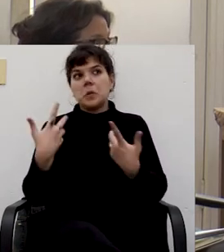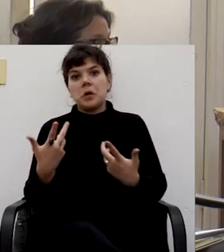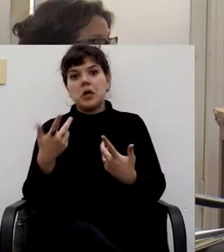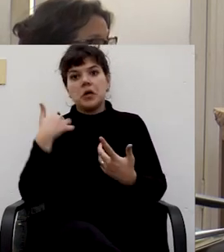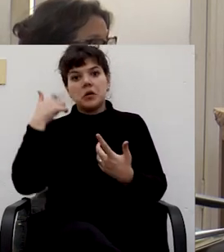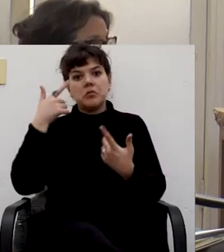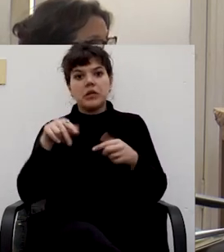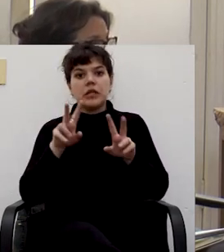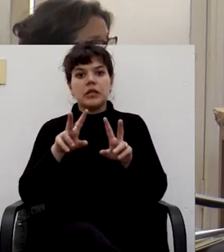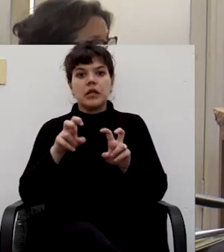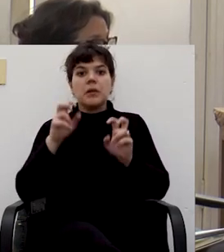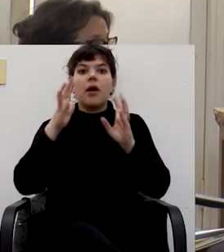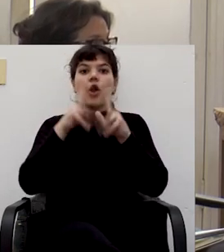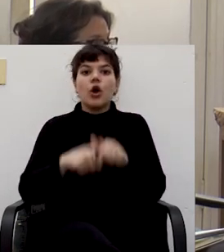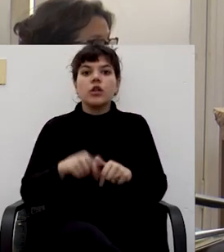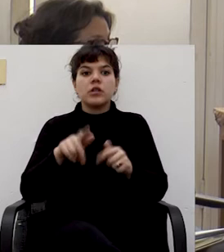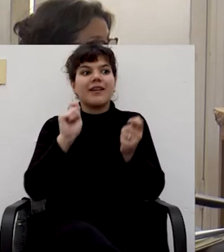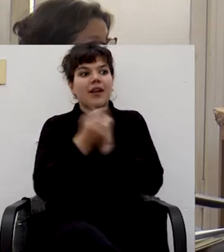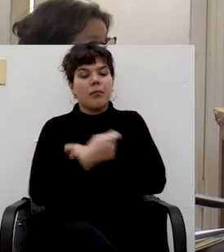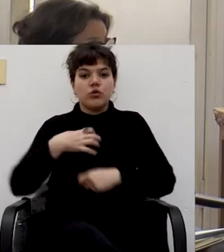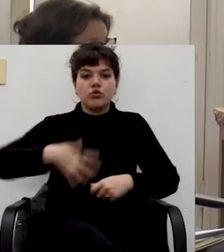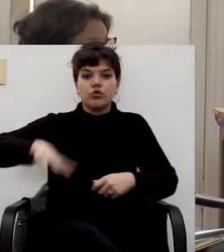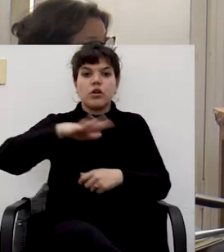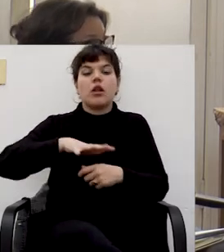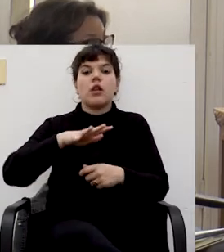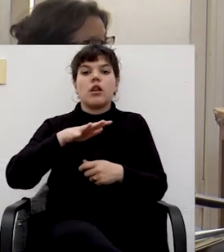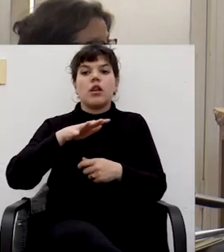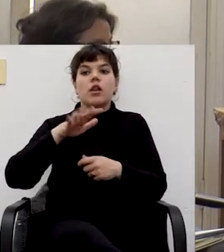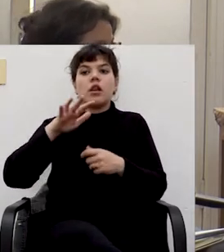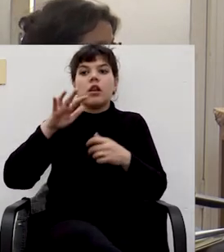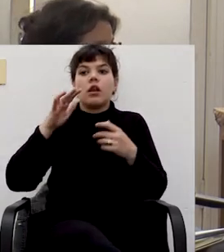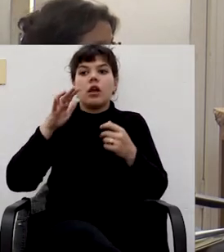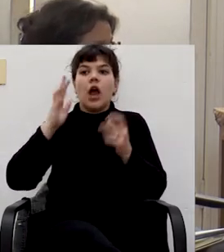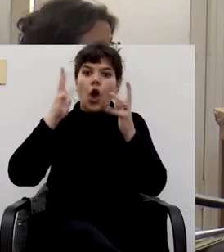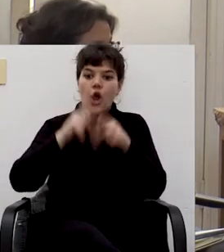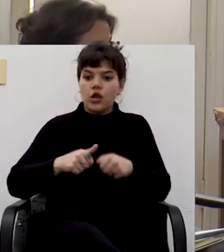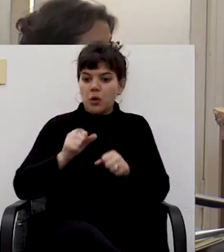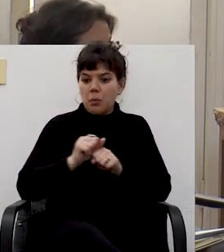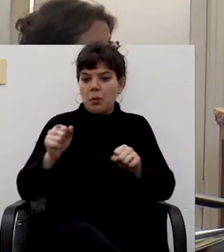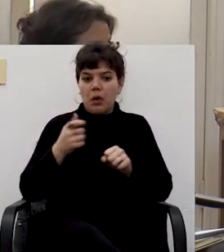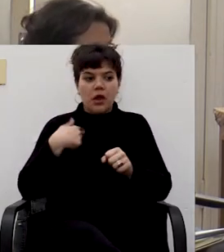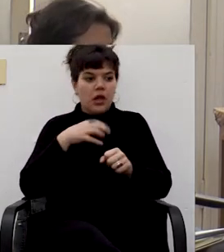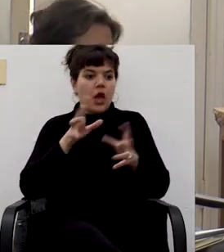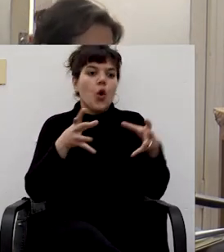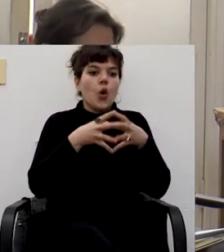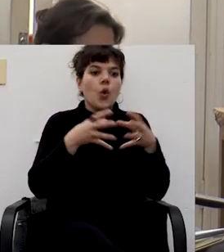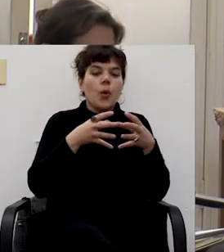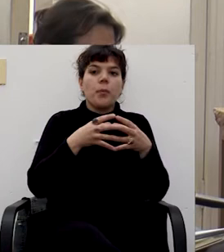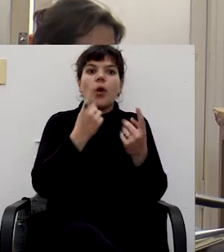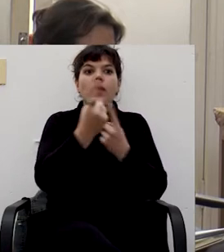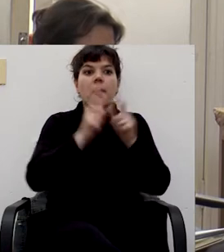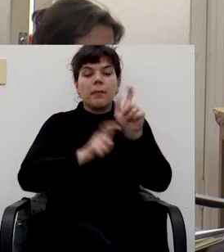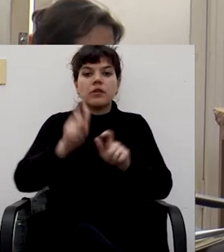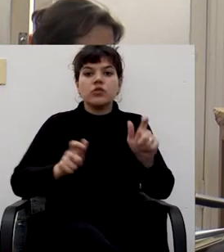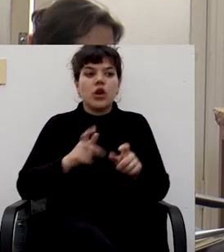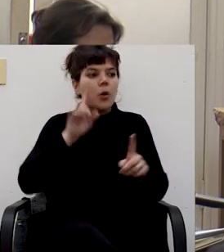las organizaciones y la posibilidad de cambio social. Las organizaciones se pueden describir como un grupo de individuos que tienen un fin común en base